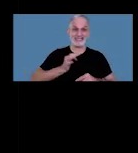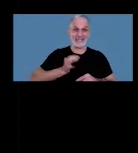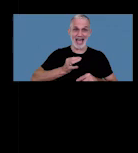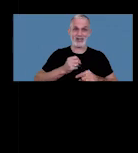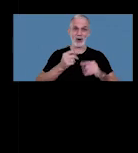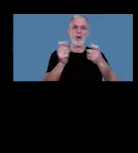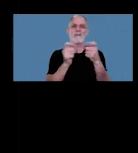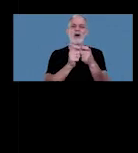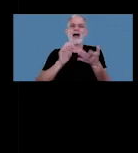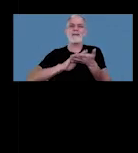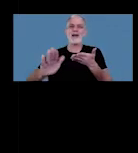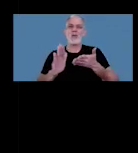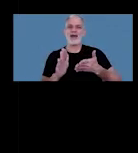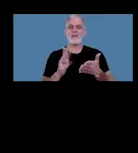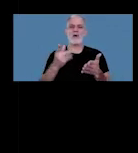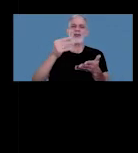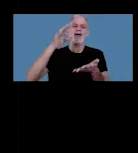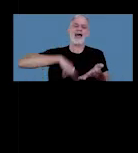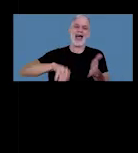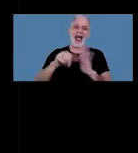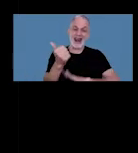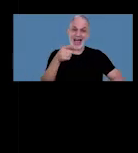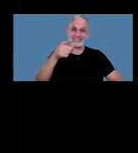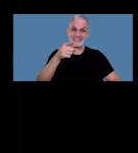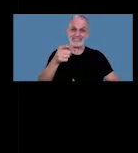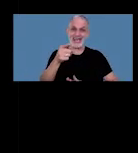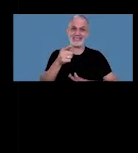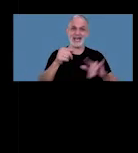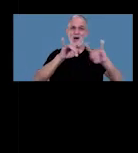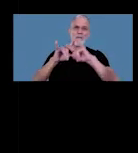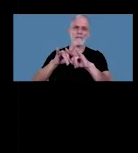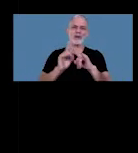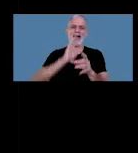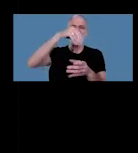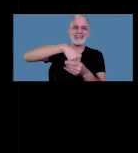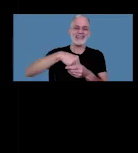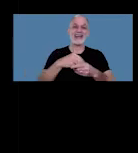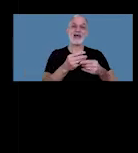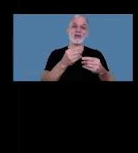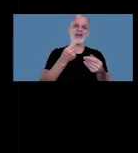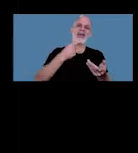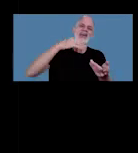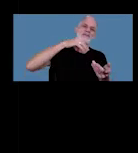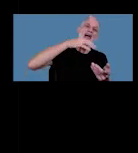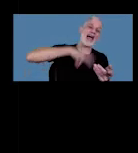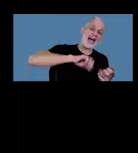programita nuevo, ¿sí?, de ganancias, hay un portal integrado de ganancias y bienes personales.